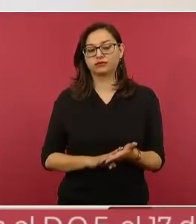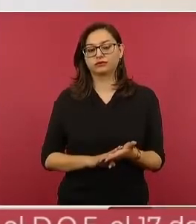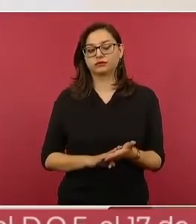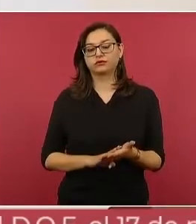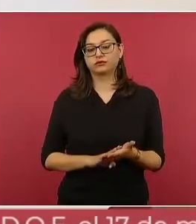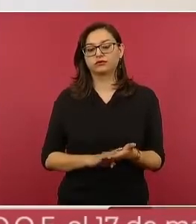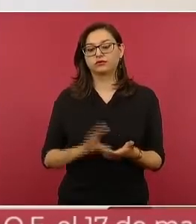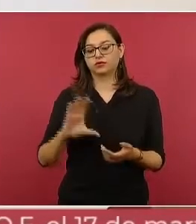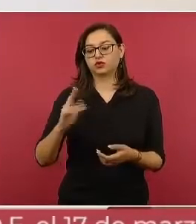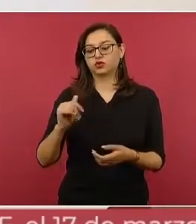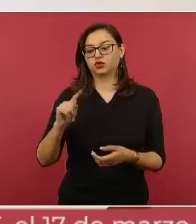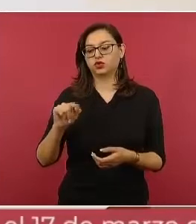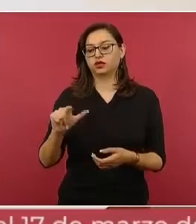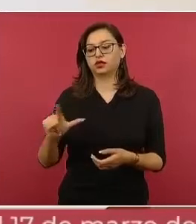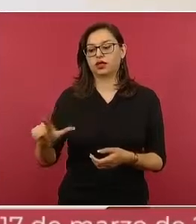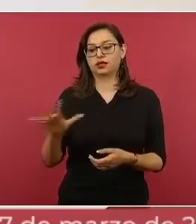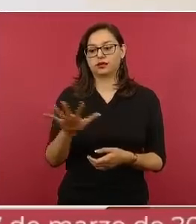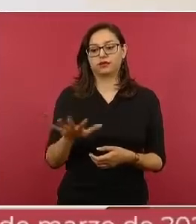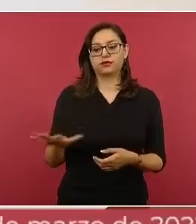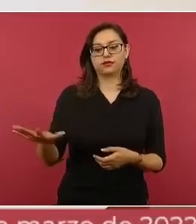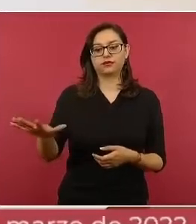la zona Chontal.